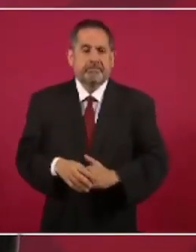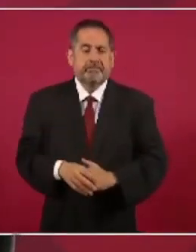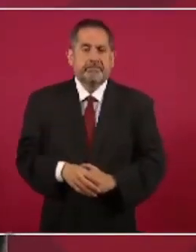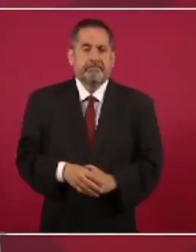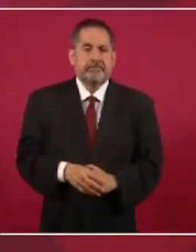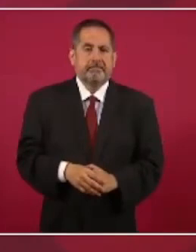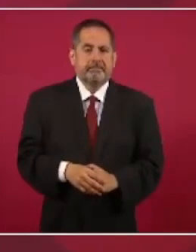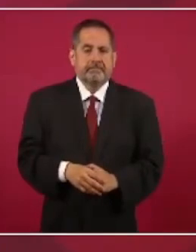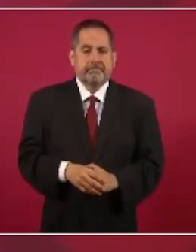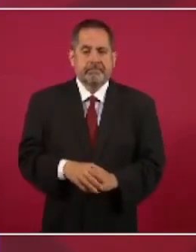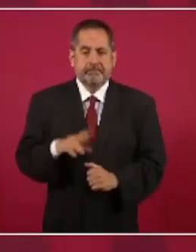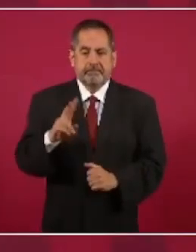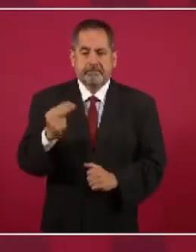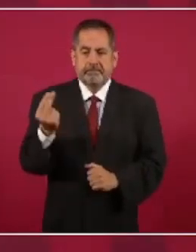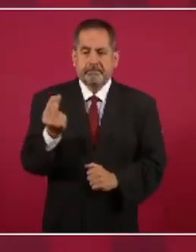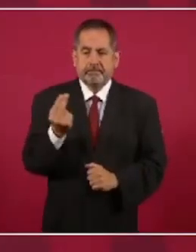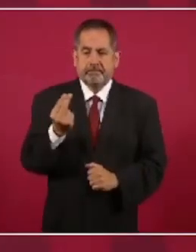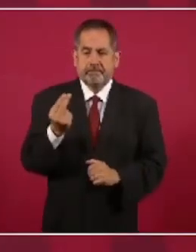porque se requiere